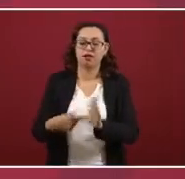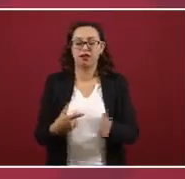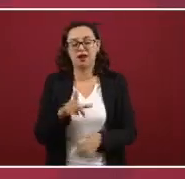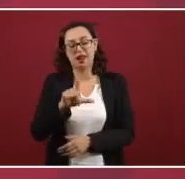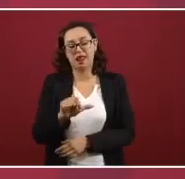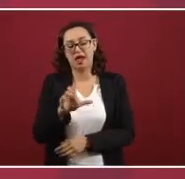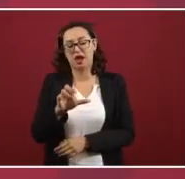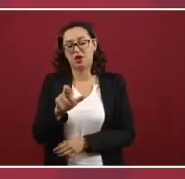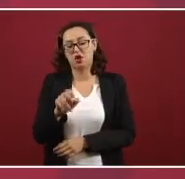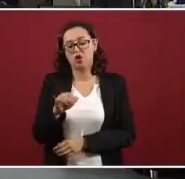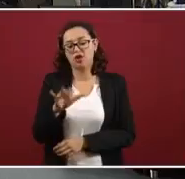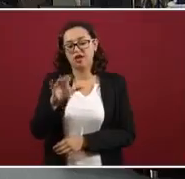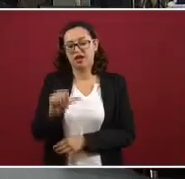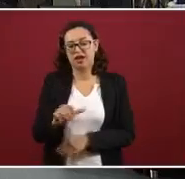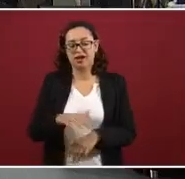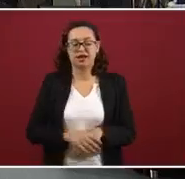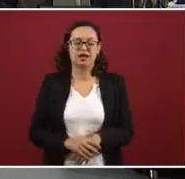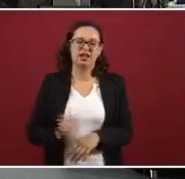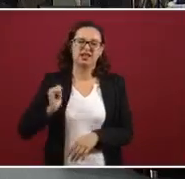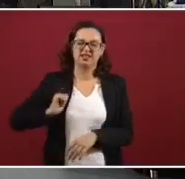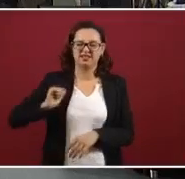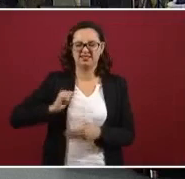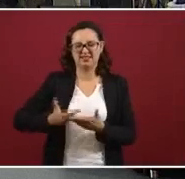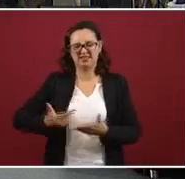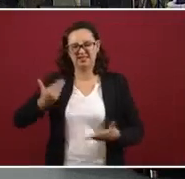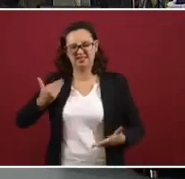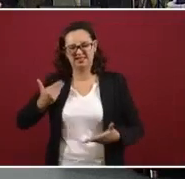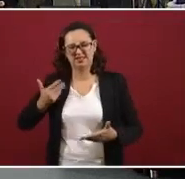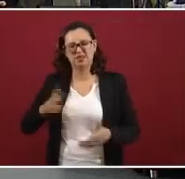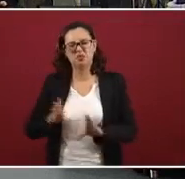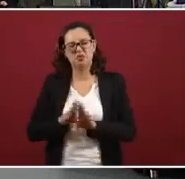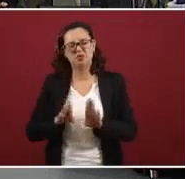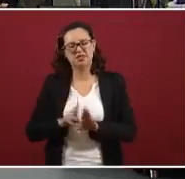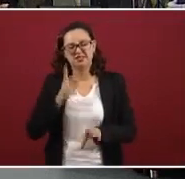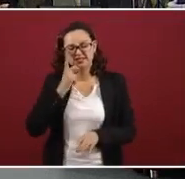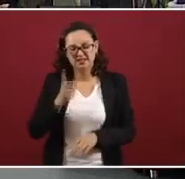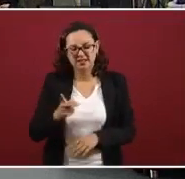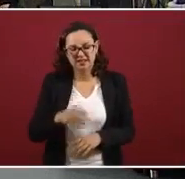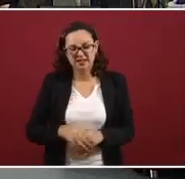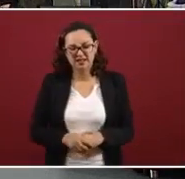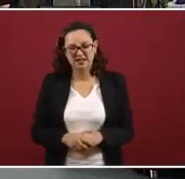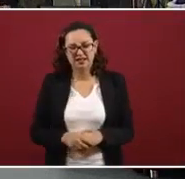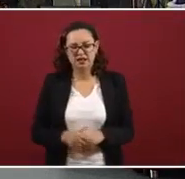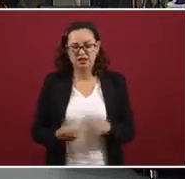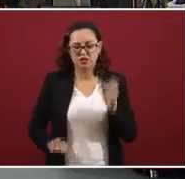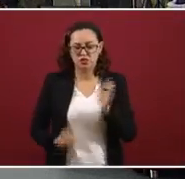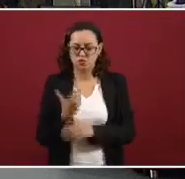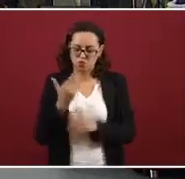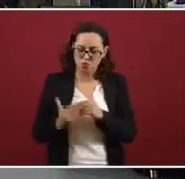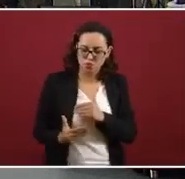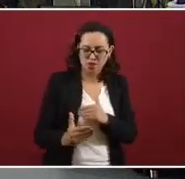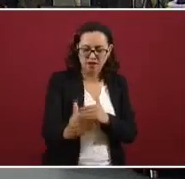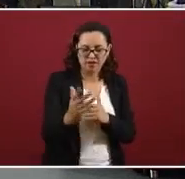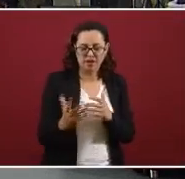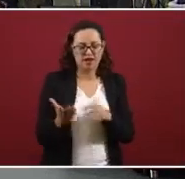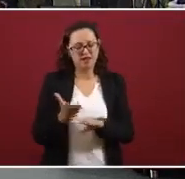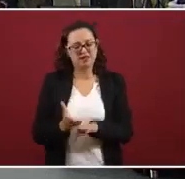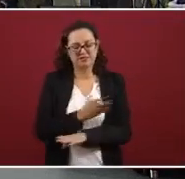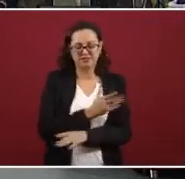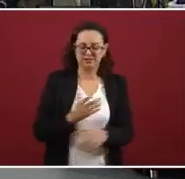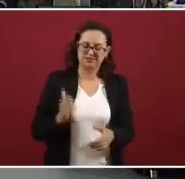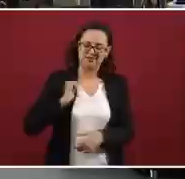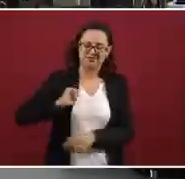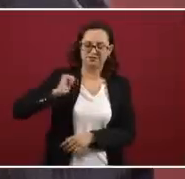llaman en antigua época o cómo le llaman en el periodismo? Sí, ahora es nueva época ya, La Crónica, ¿no?